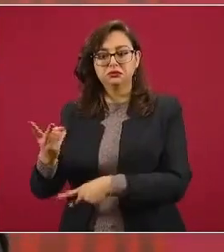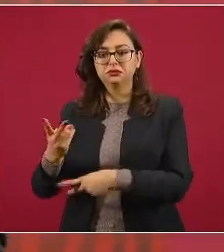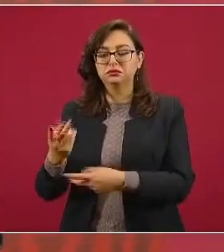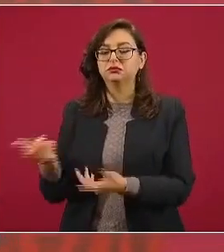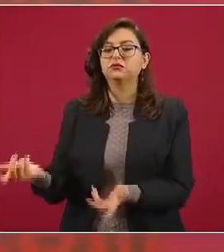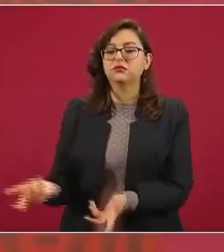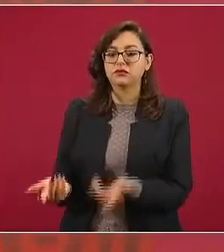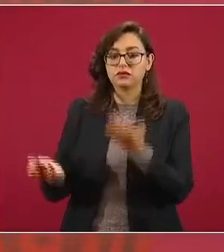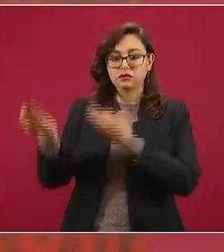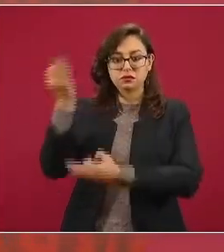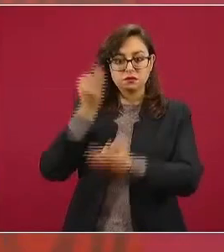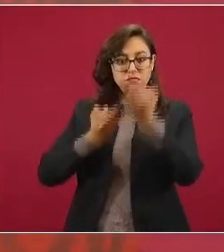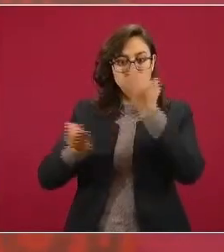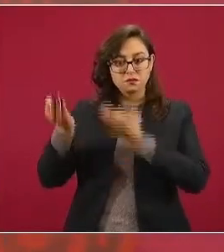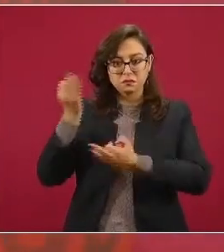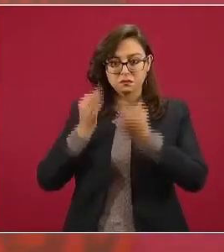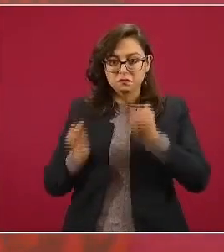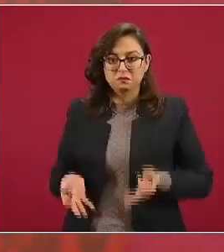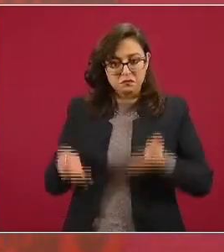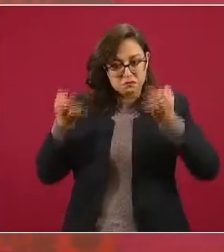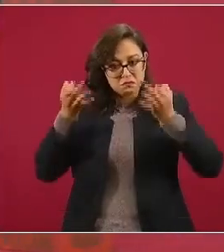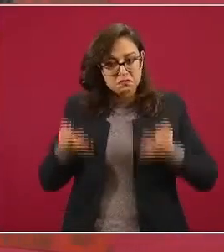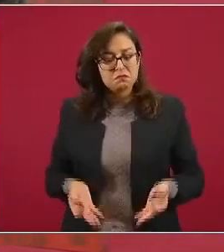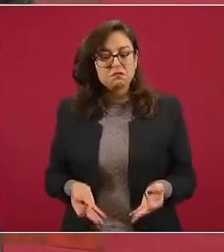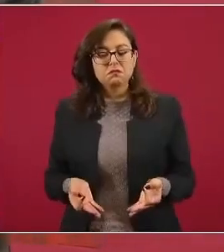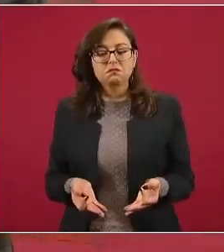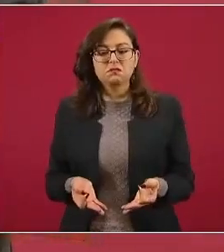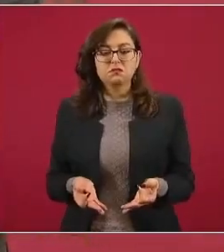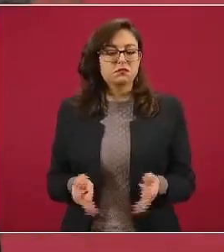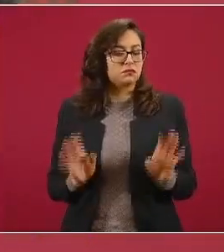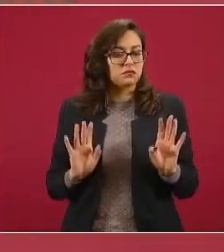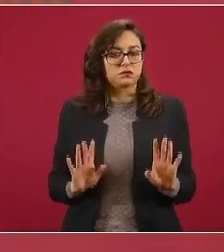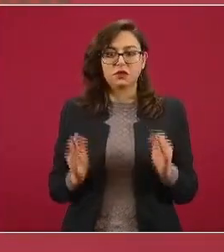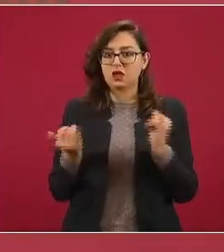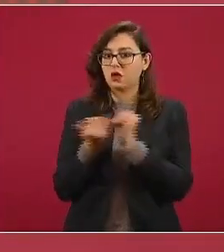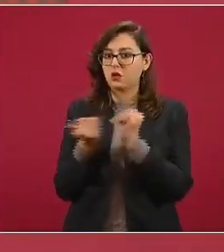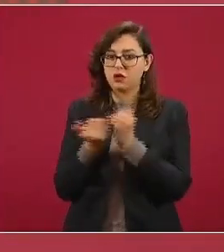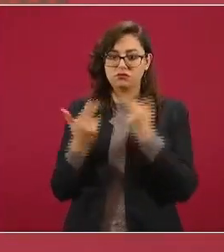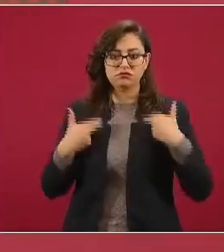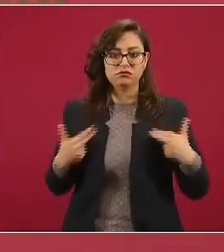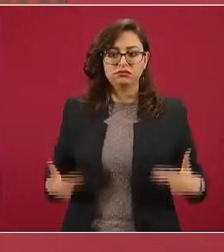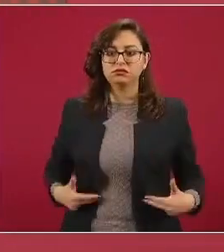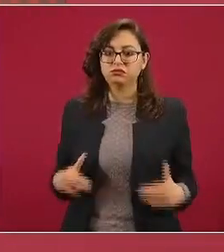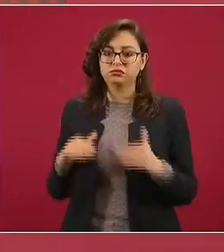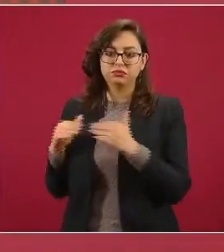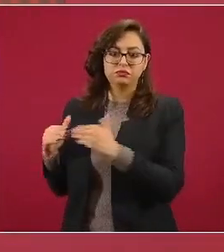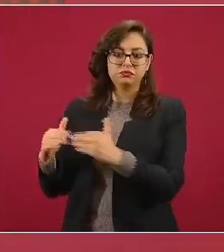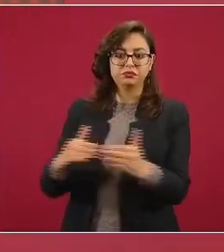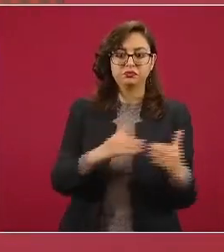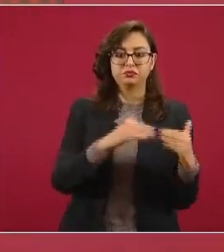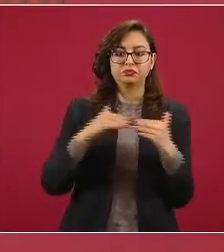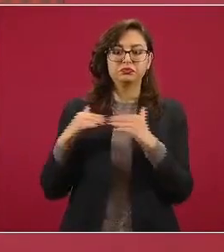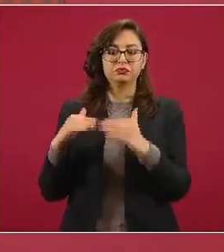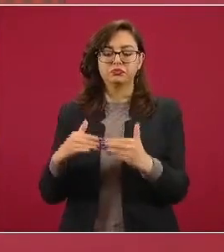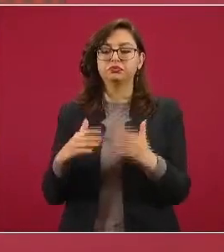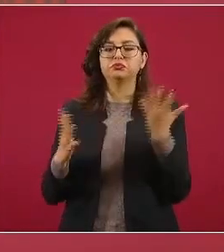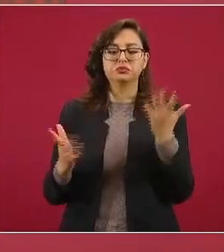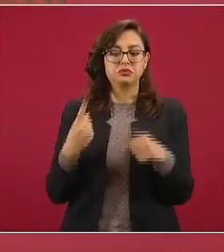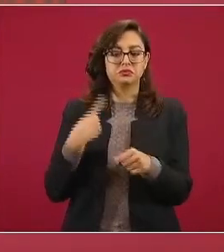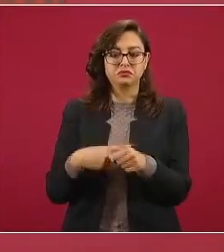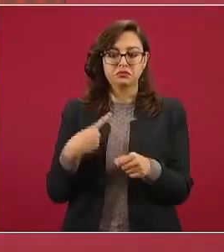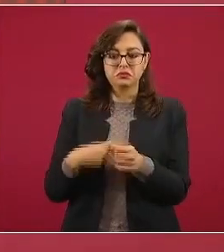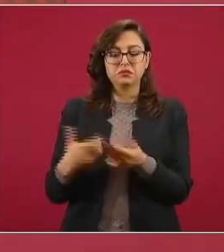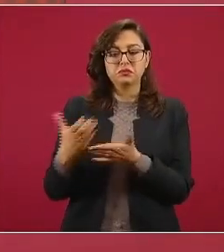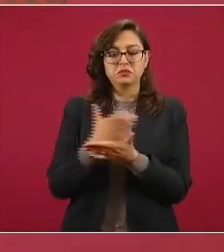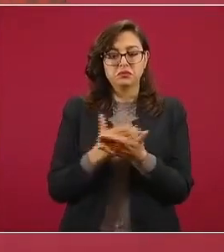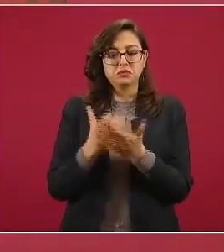atendido bien, como lo merece cualquier ser humano, y salir adelante,